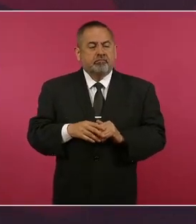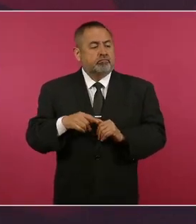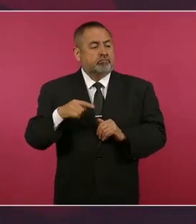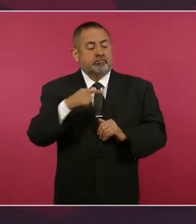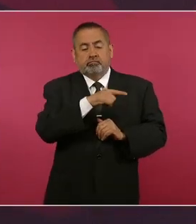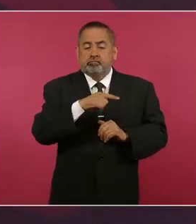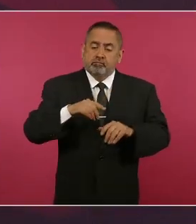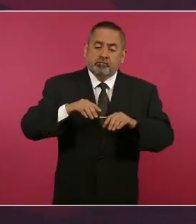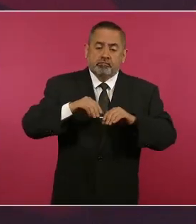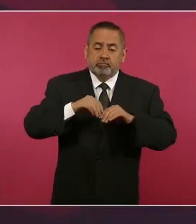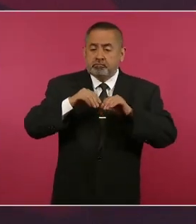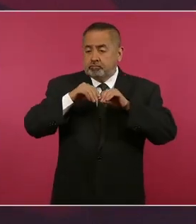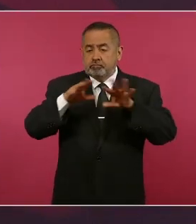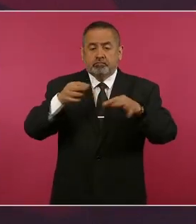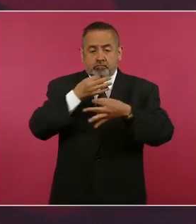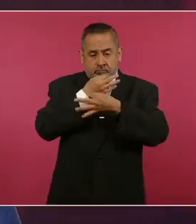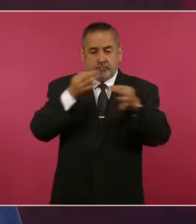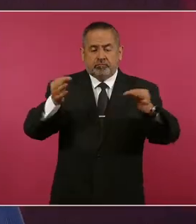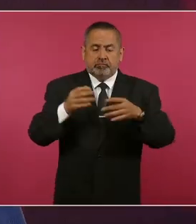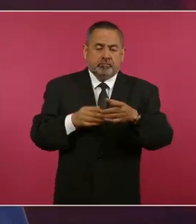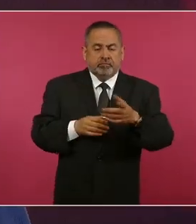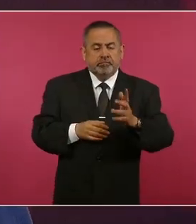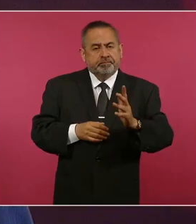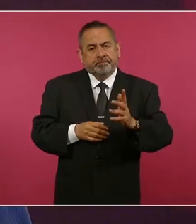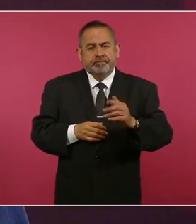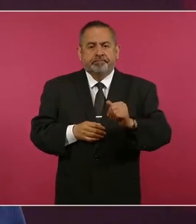declaración, vamos a decir,